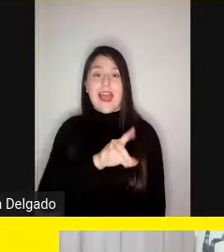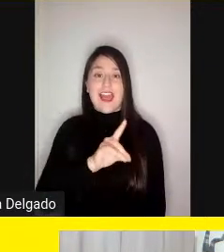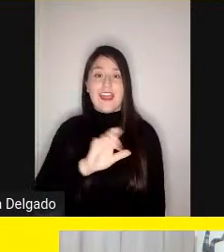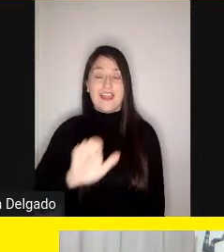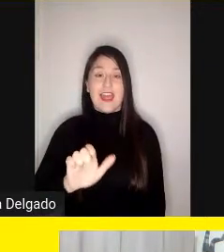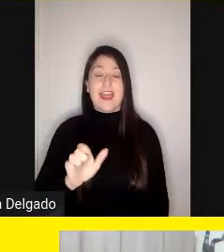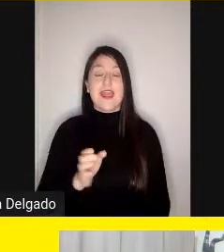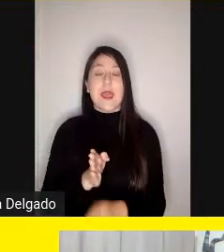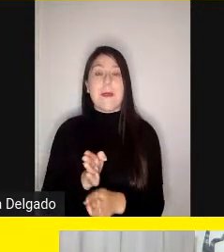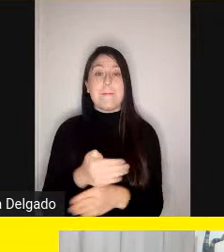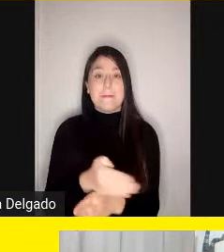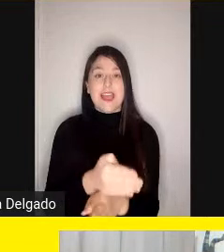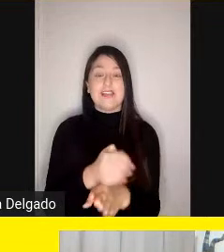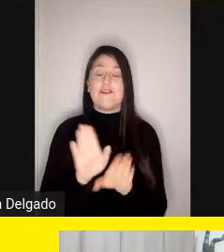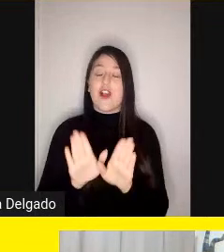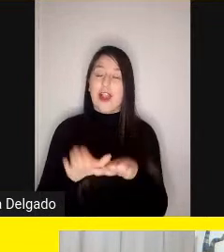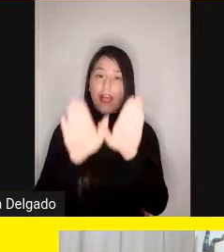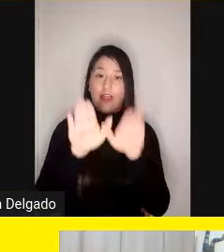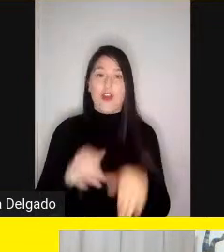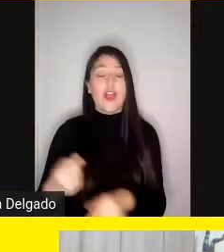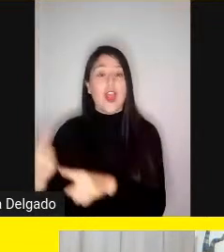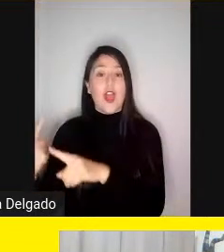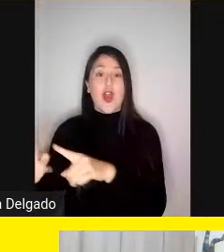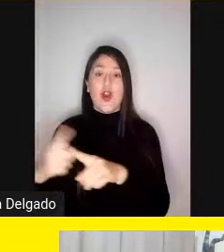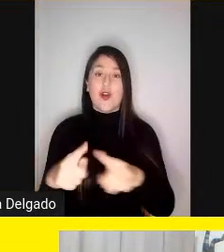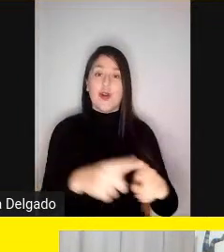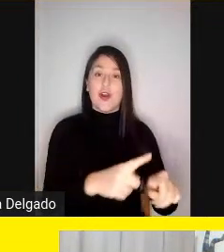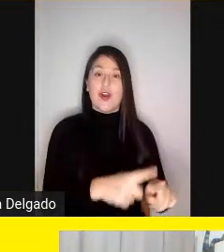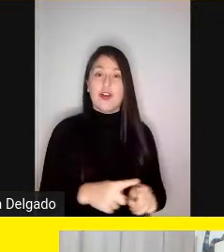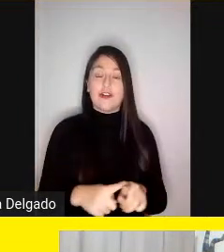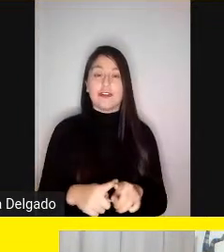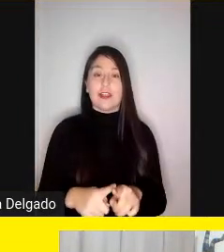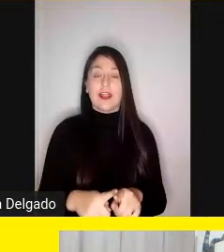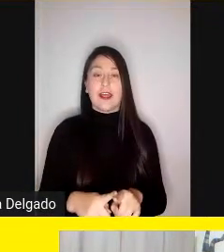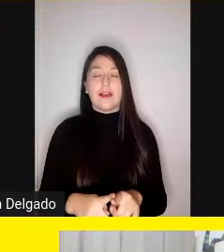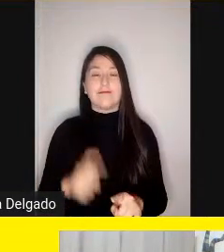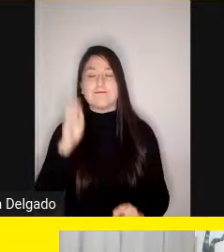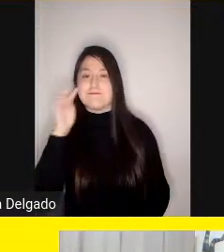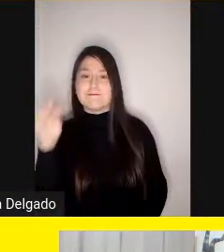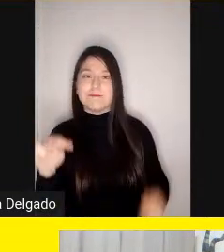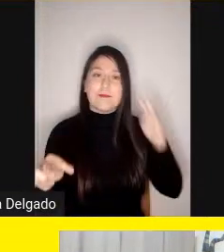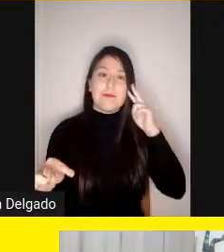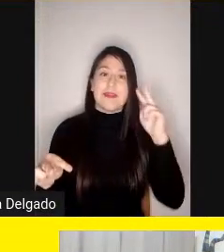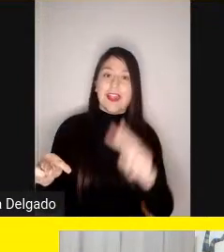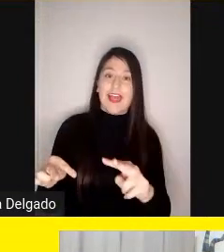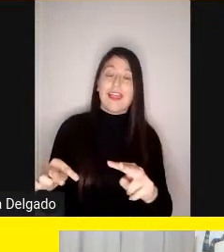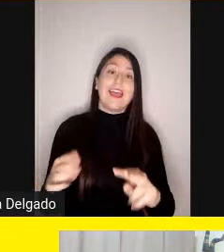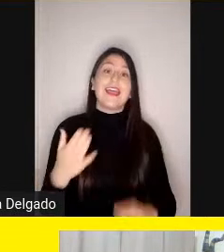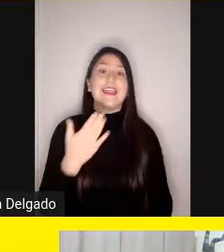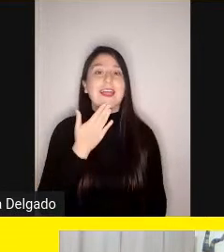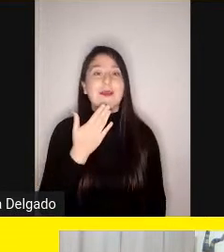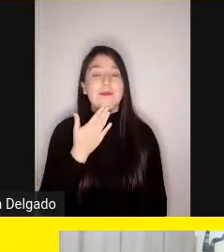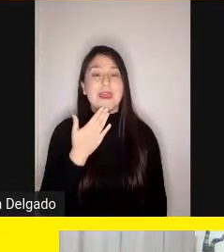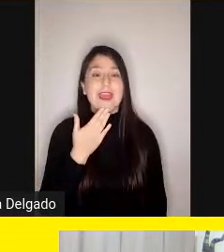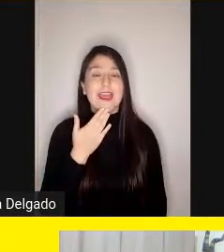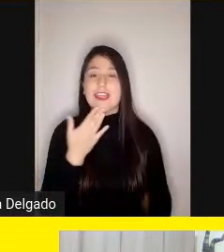aparte de muchas otras lecturas que tiene, también es una obra sobre la